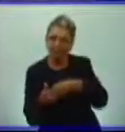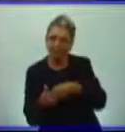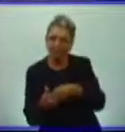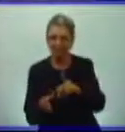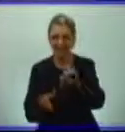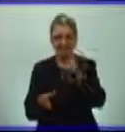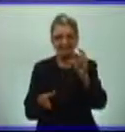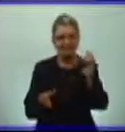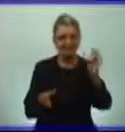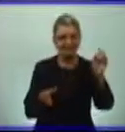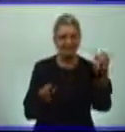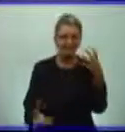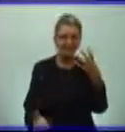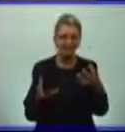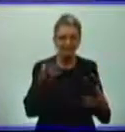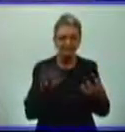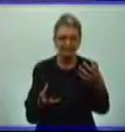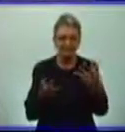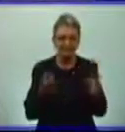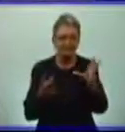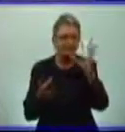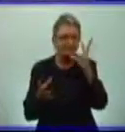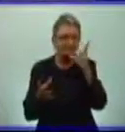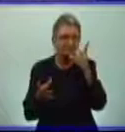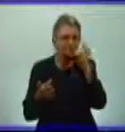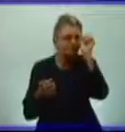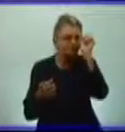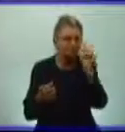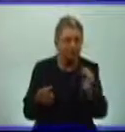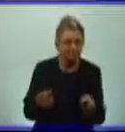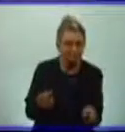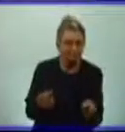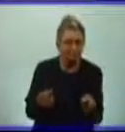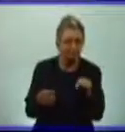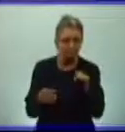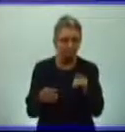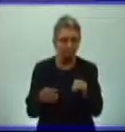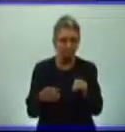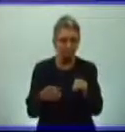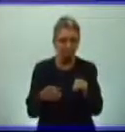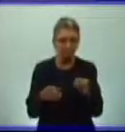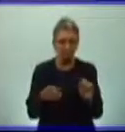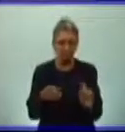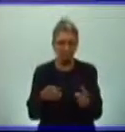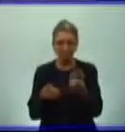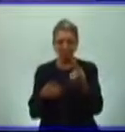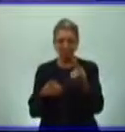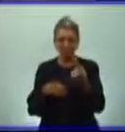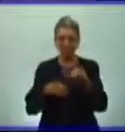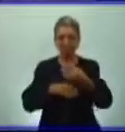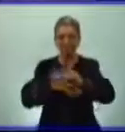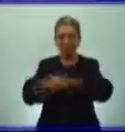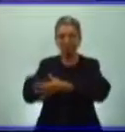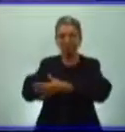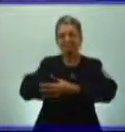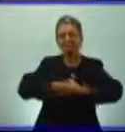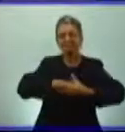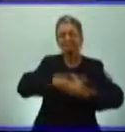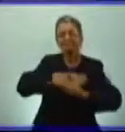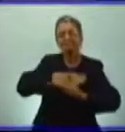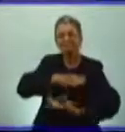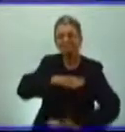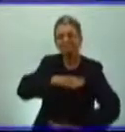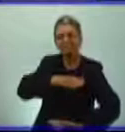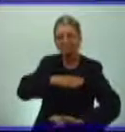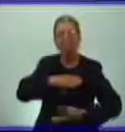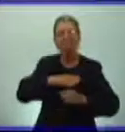también como la Perla del Sur, debido a que esta provincia solo tiene costas al sur de nuestro